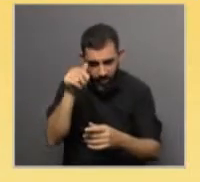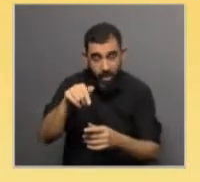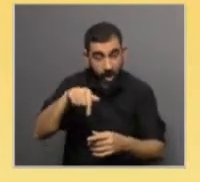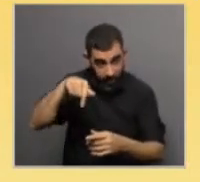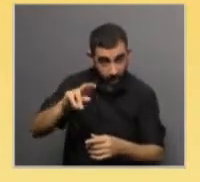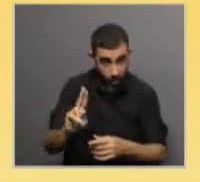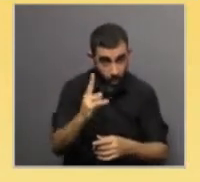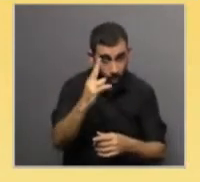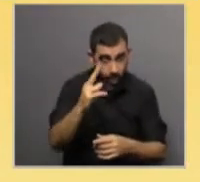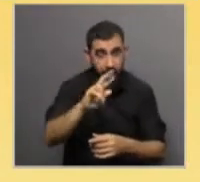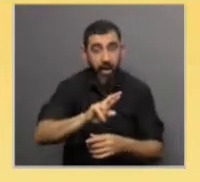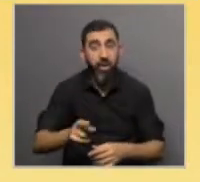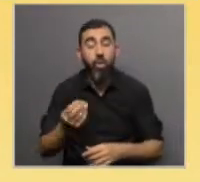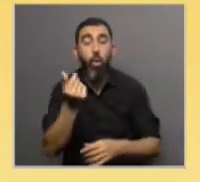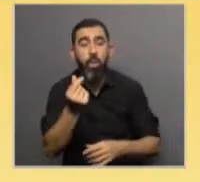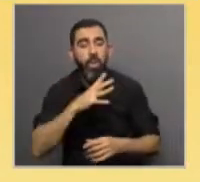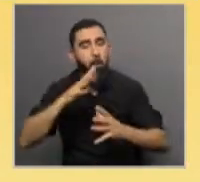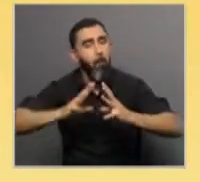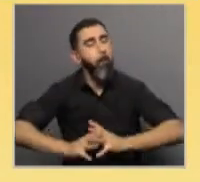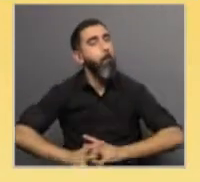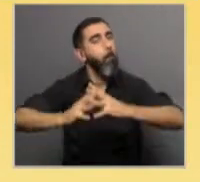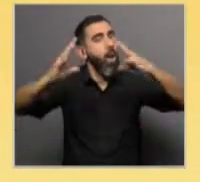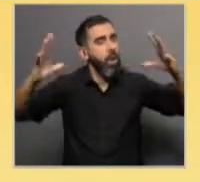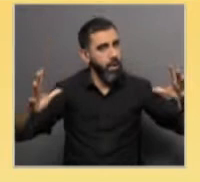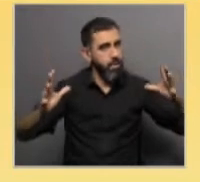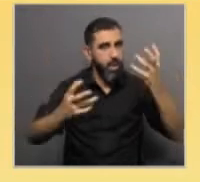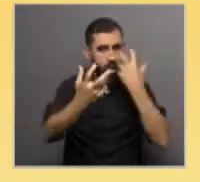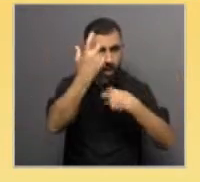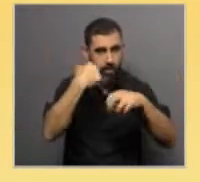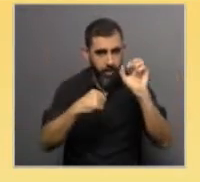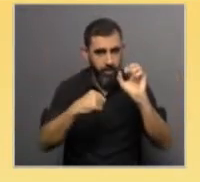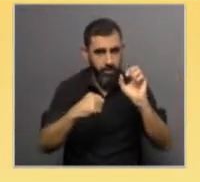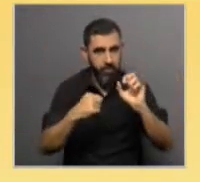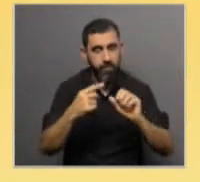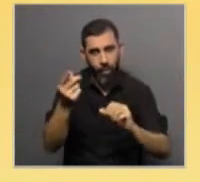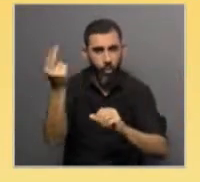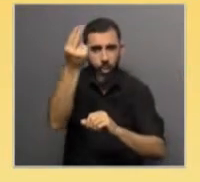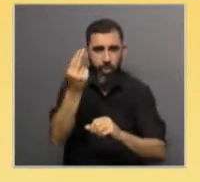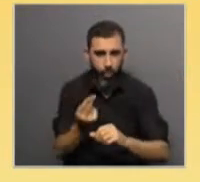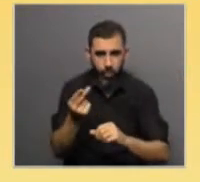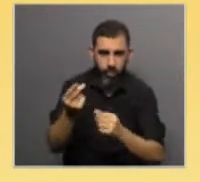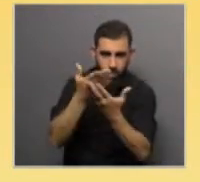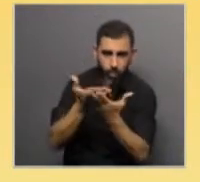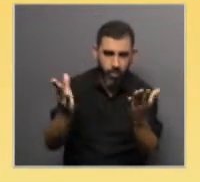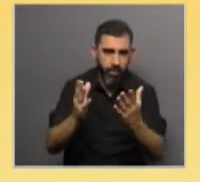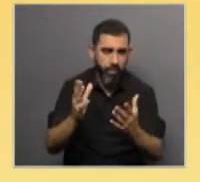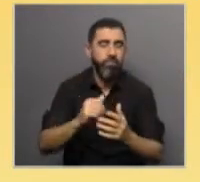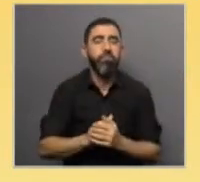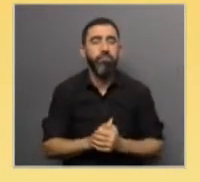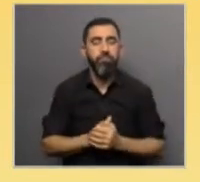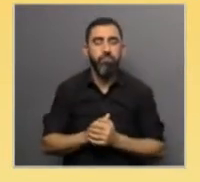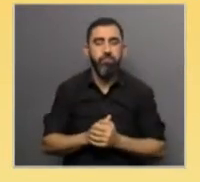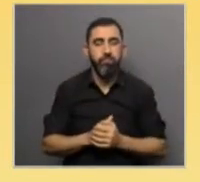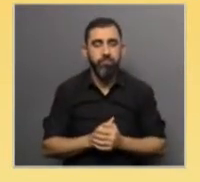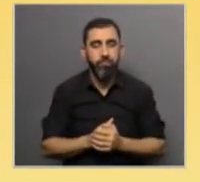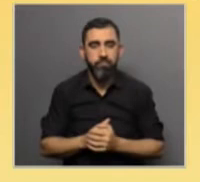Diego rioplatense, es mucho mayor que el Milodon Talis, que de América del Norte, que es en el que